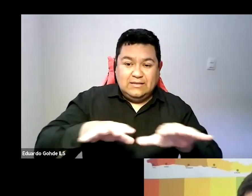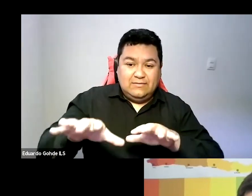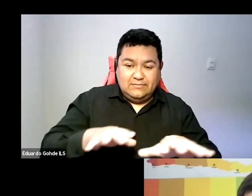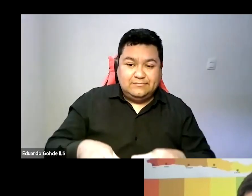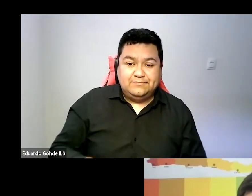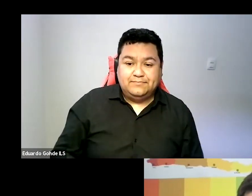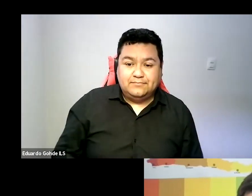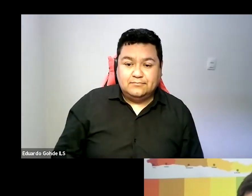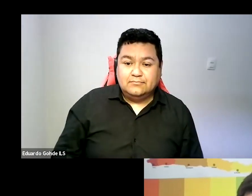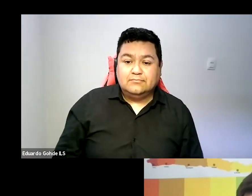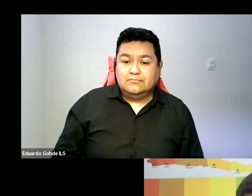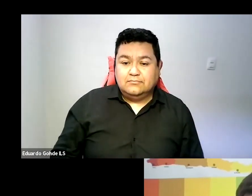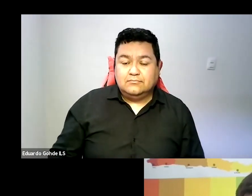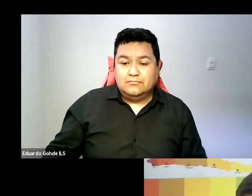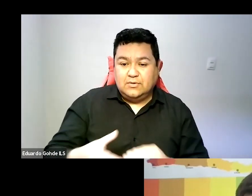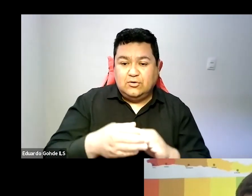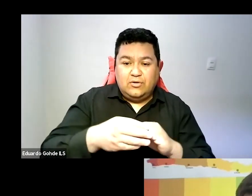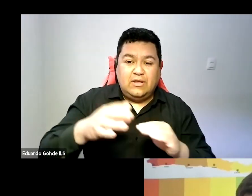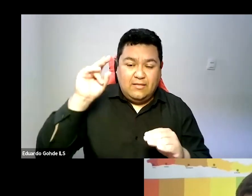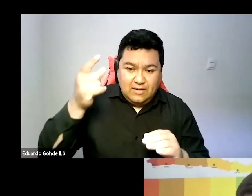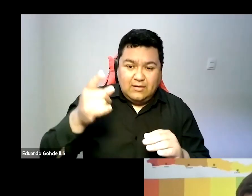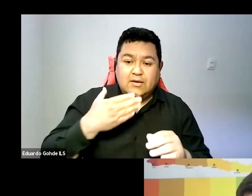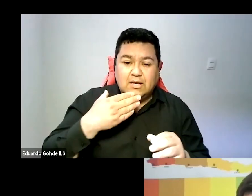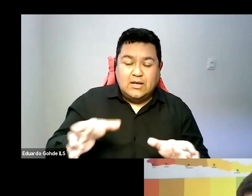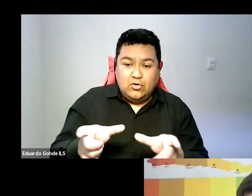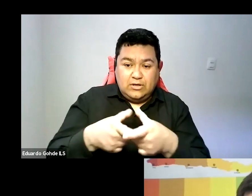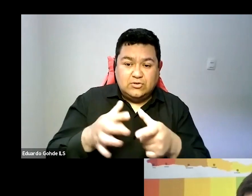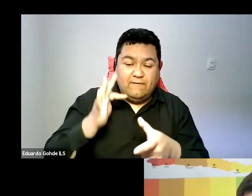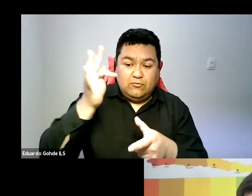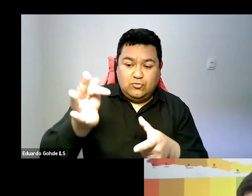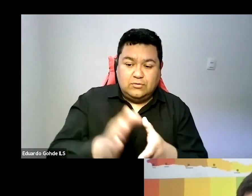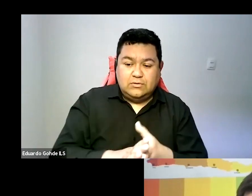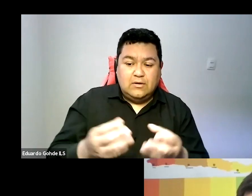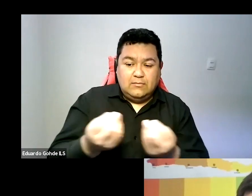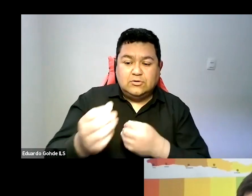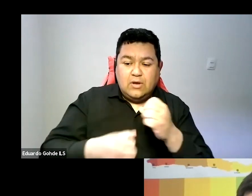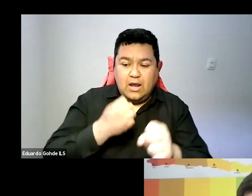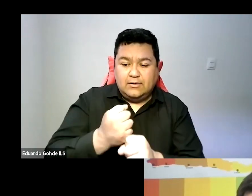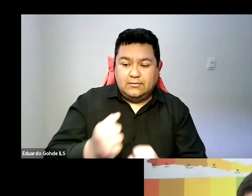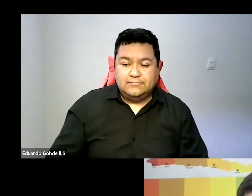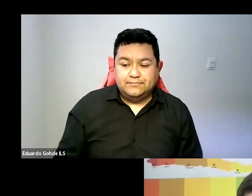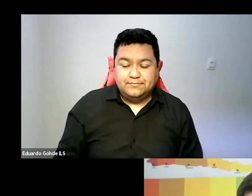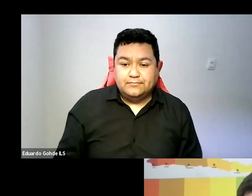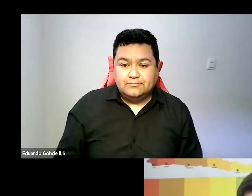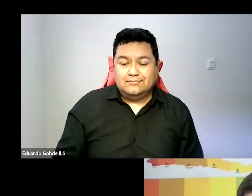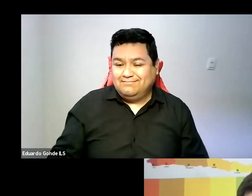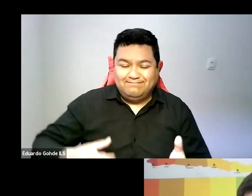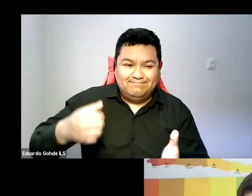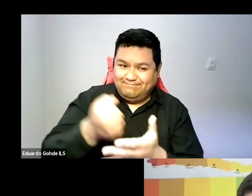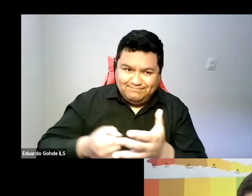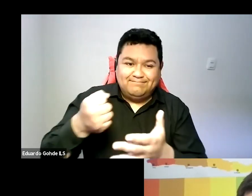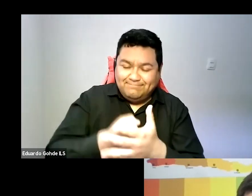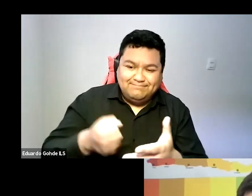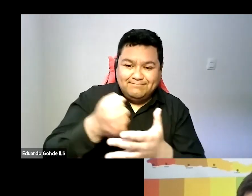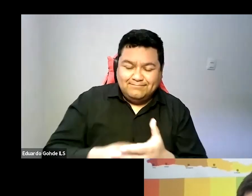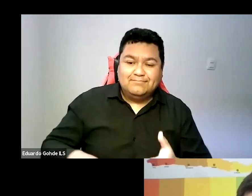tiempo. Puerto de Ideas y Congreso Futuro son dos ejemplos muy interesantes en Chile que hace varios años que se hacen. Bueno, hay que insistir y yo estoy seguro